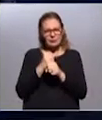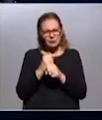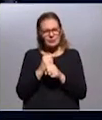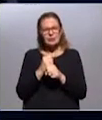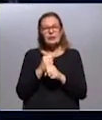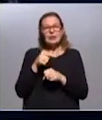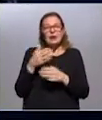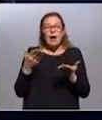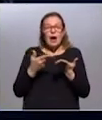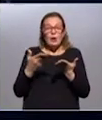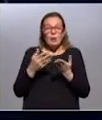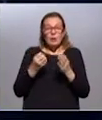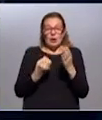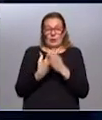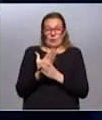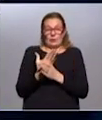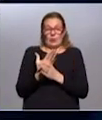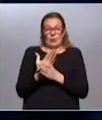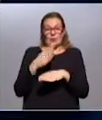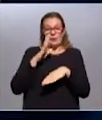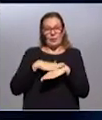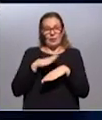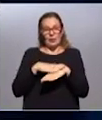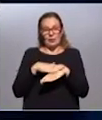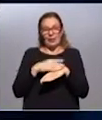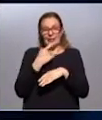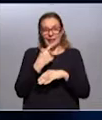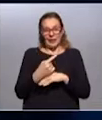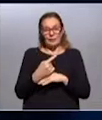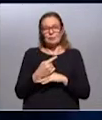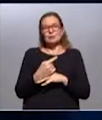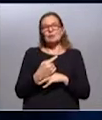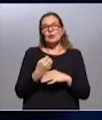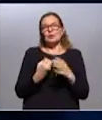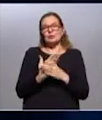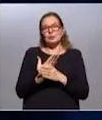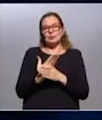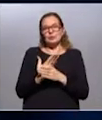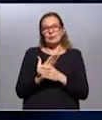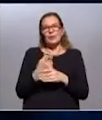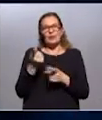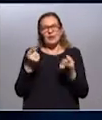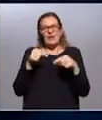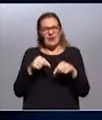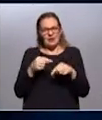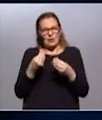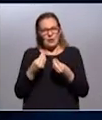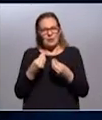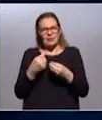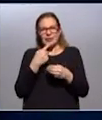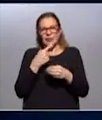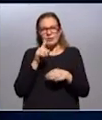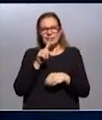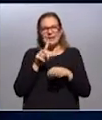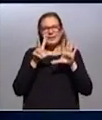bueno y ahora esta nueva responsabilidad este nuevo como se viene esto como se definió que fue el